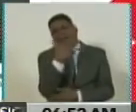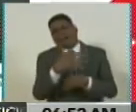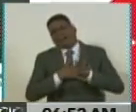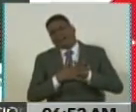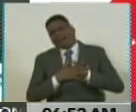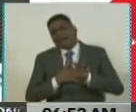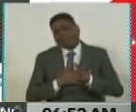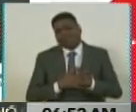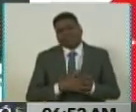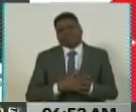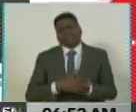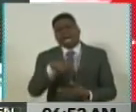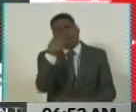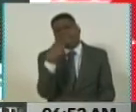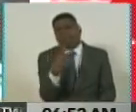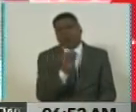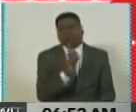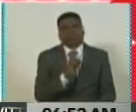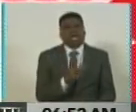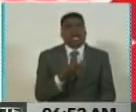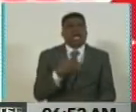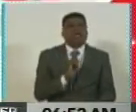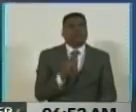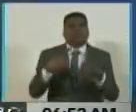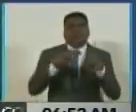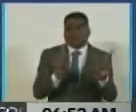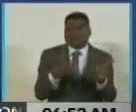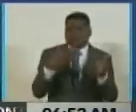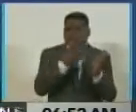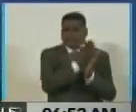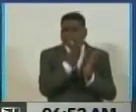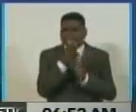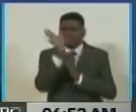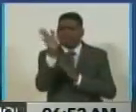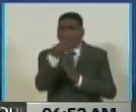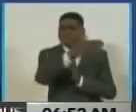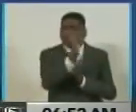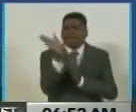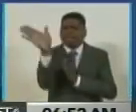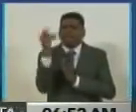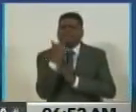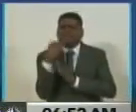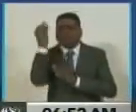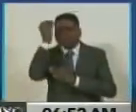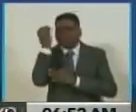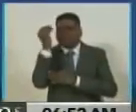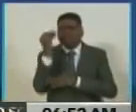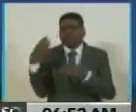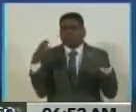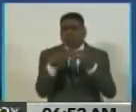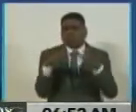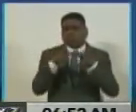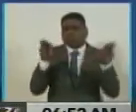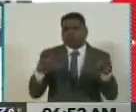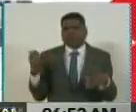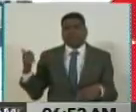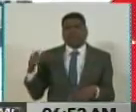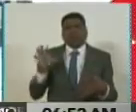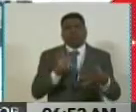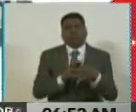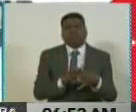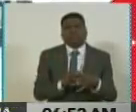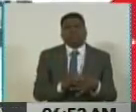ellos constantemente. Es decir, hay como diferentes corrientes dentro de esta llamada mesa de la unidad, y hay unas declaraciones